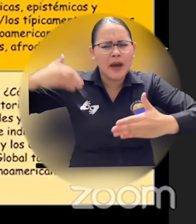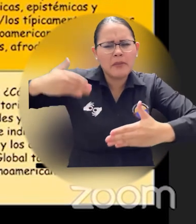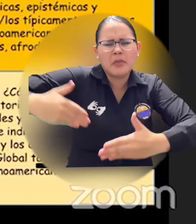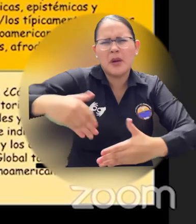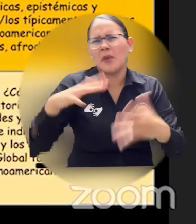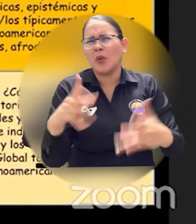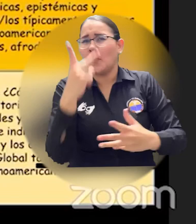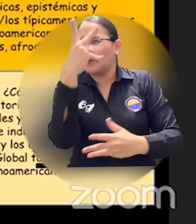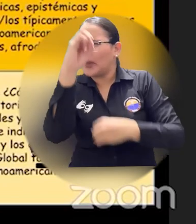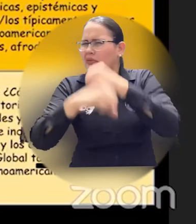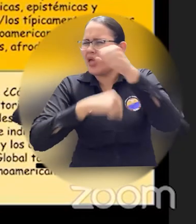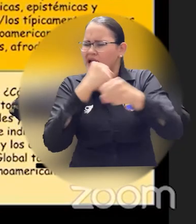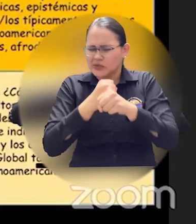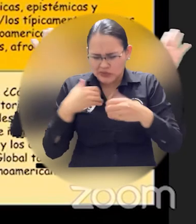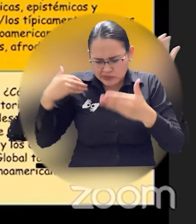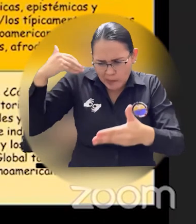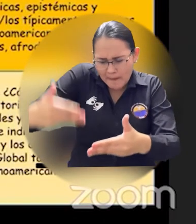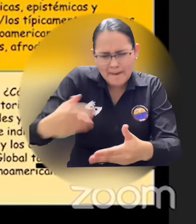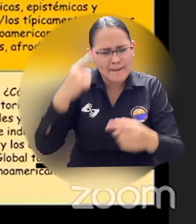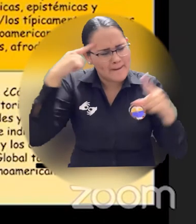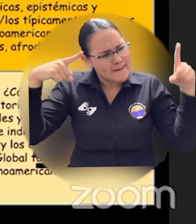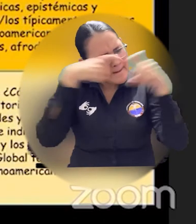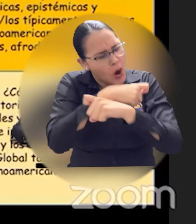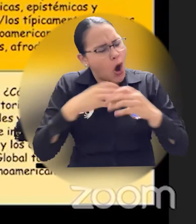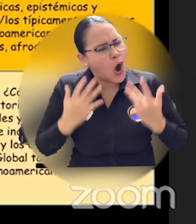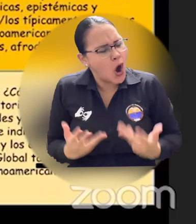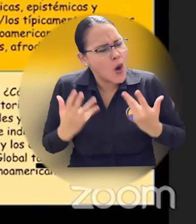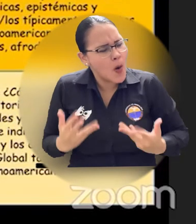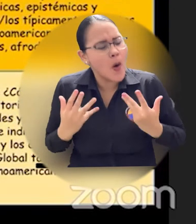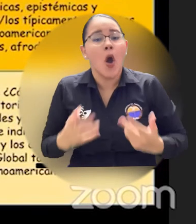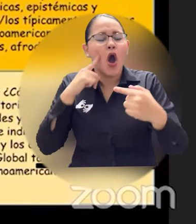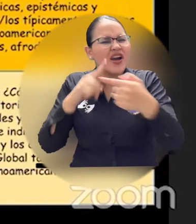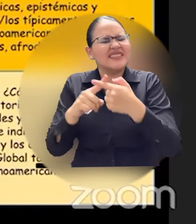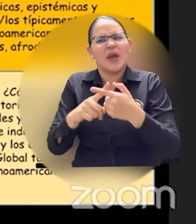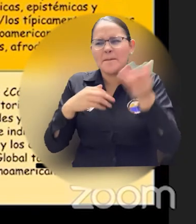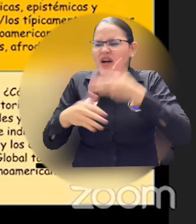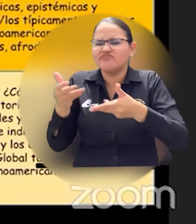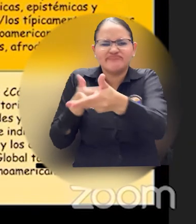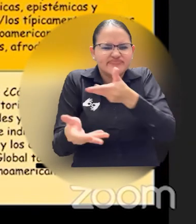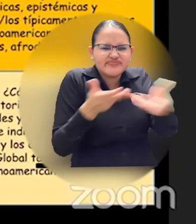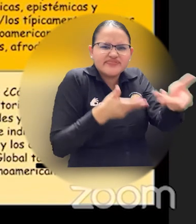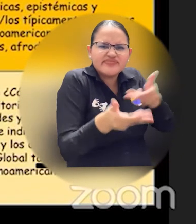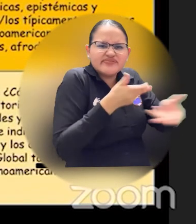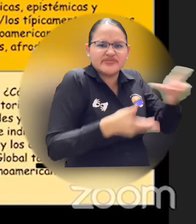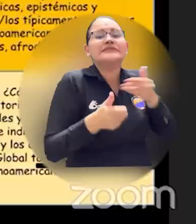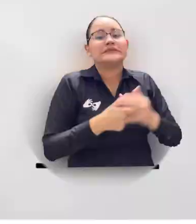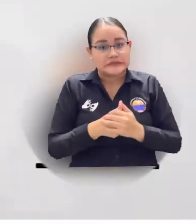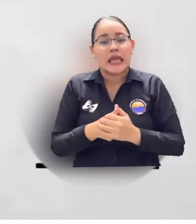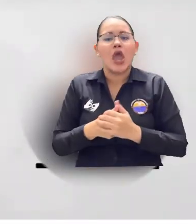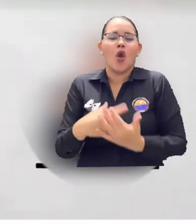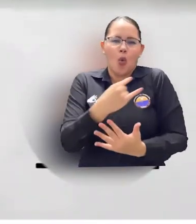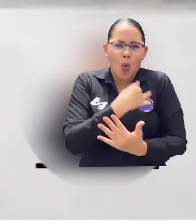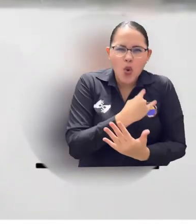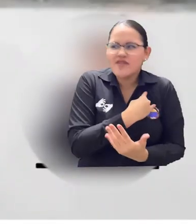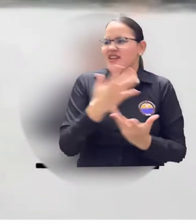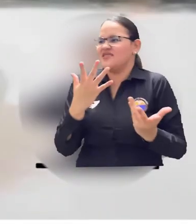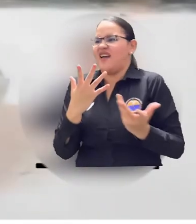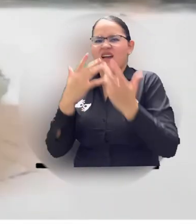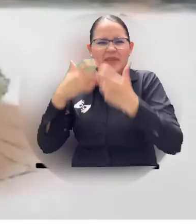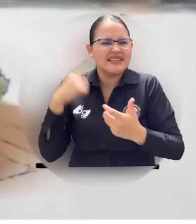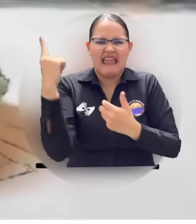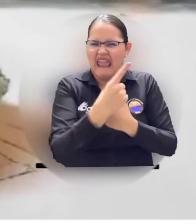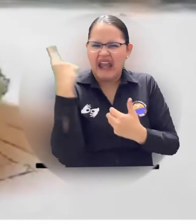por los cómo, el hacer que abre grietas en la universidad empresa y sus